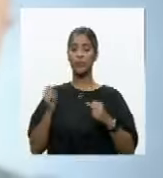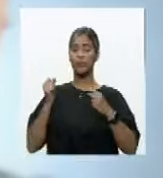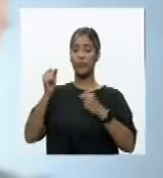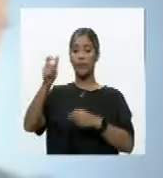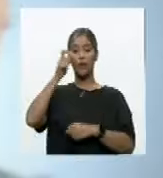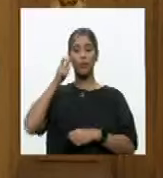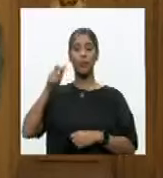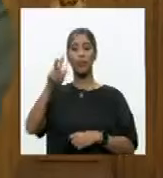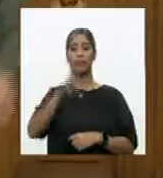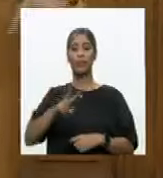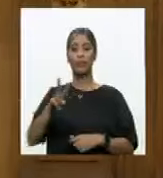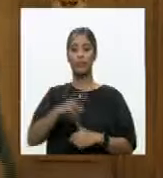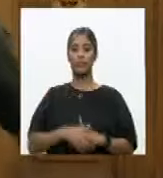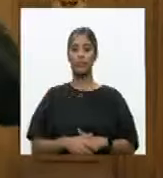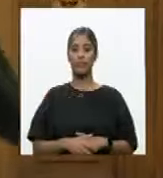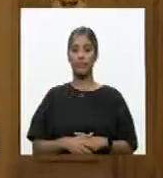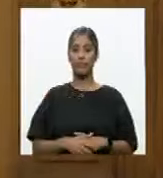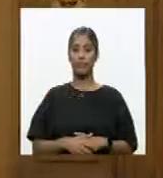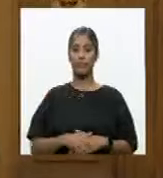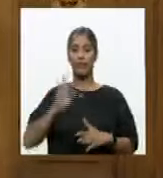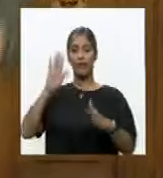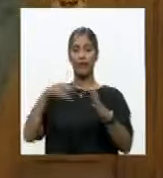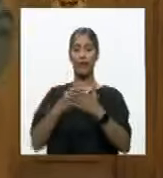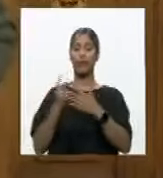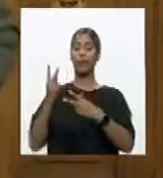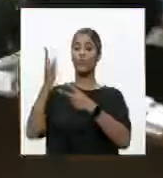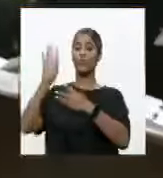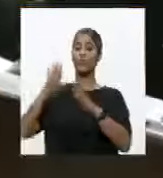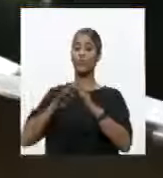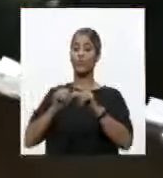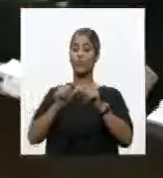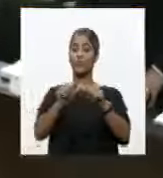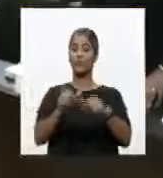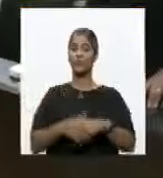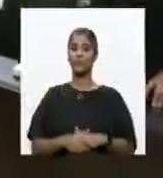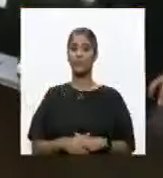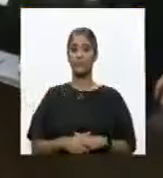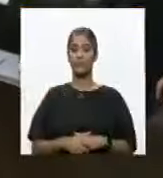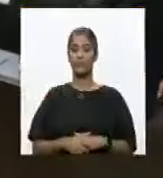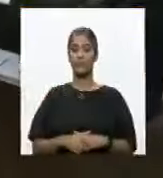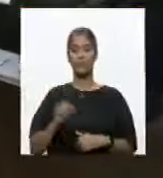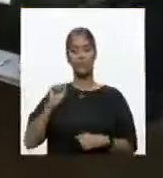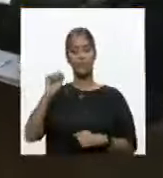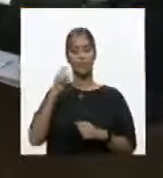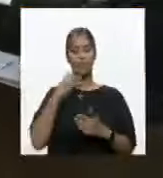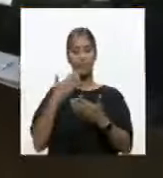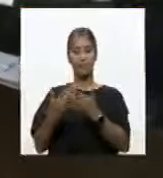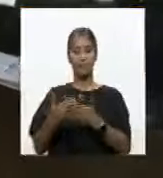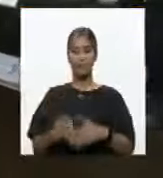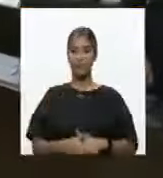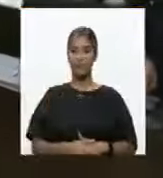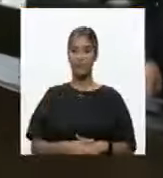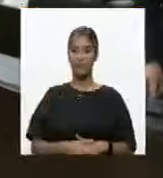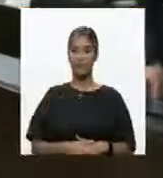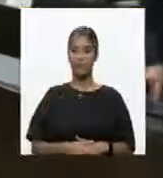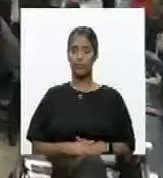el pueblo venezolano! ¡Hasta la victoria siempre! Muchísimas gracias.